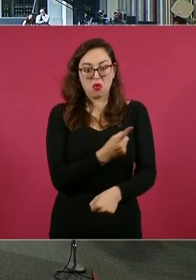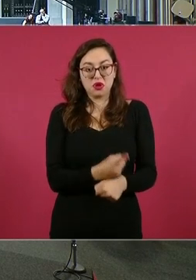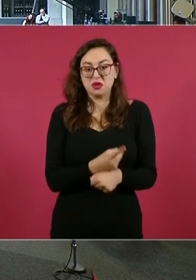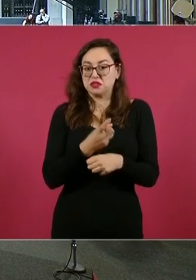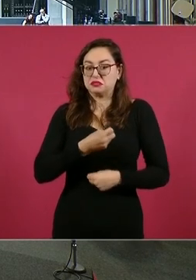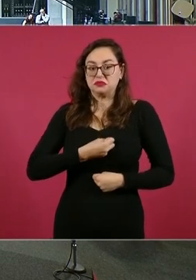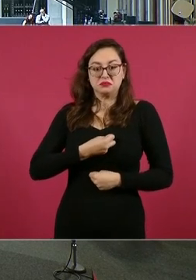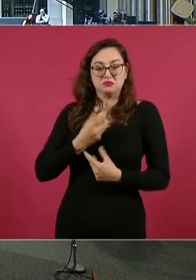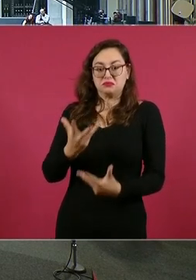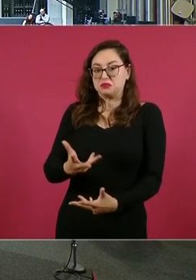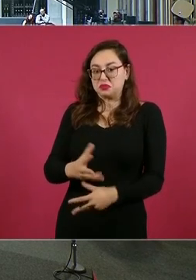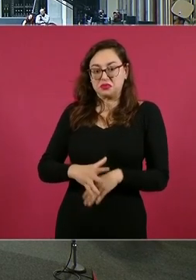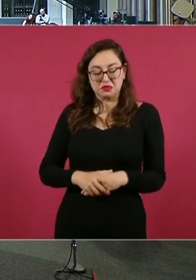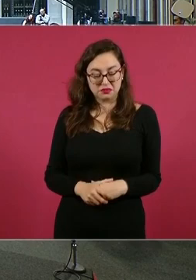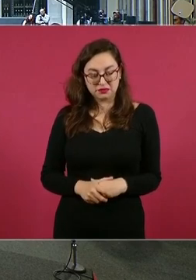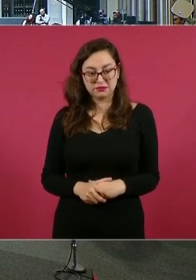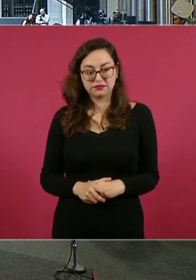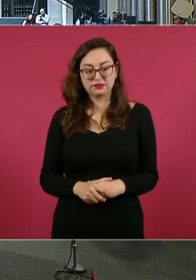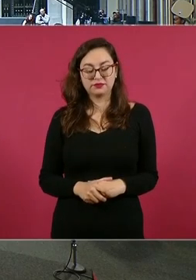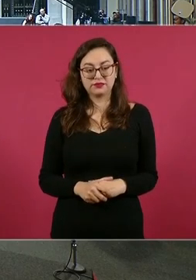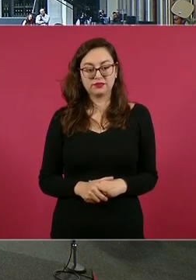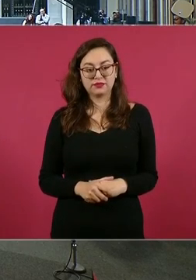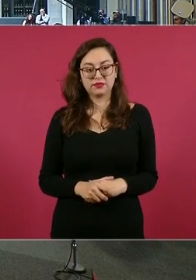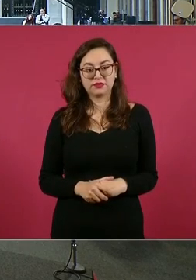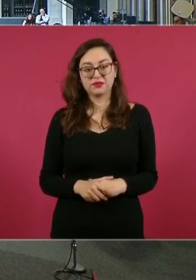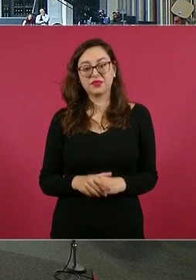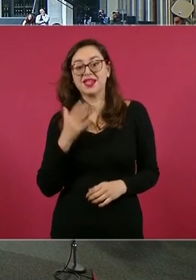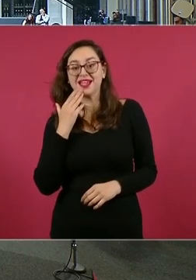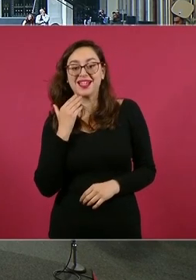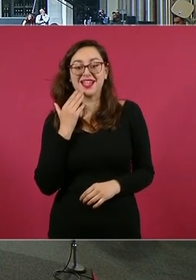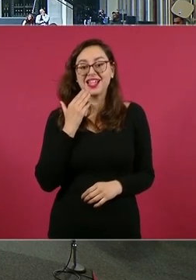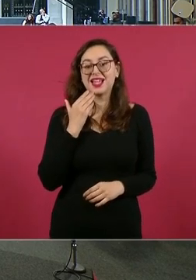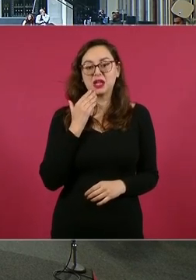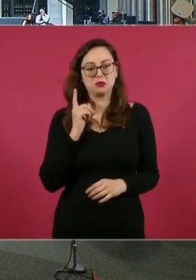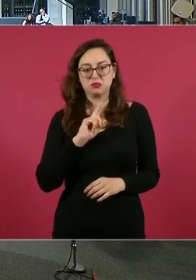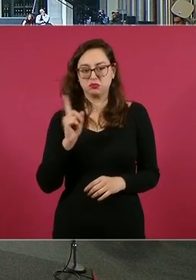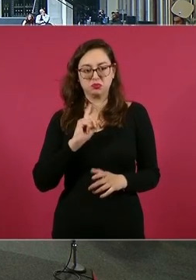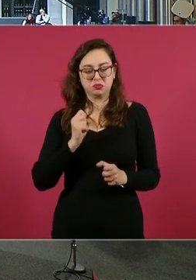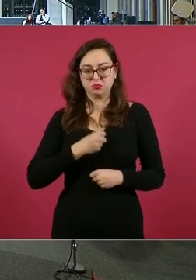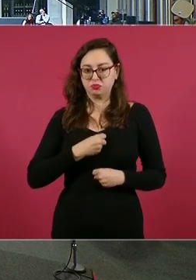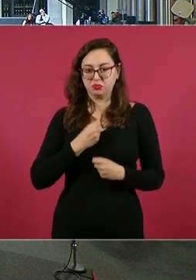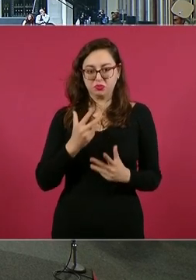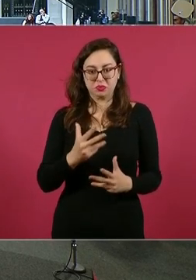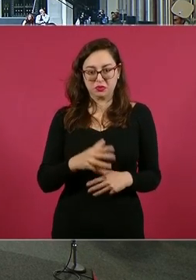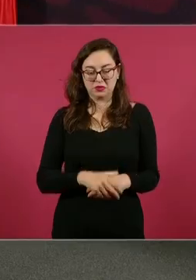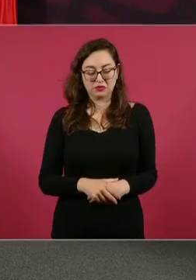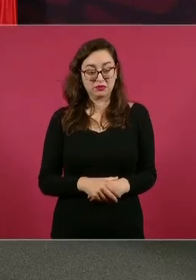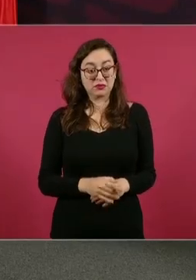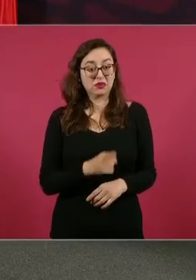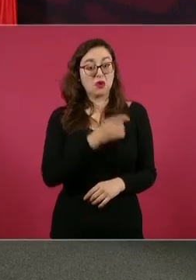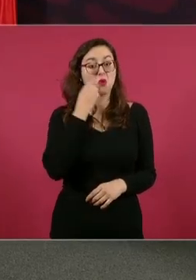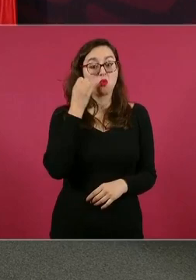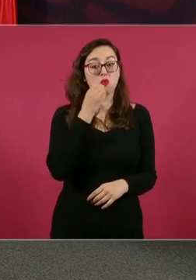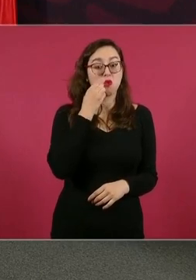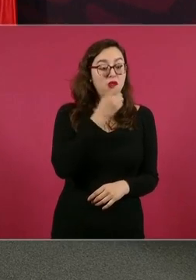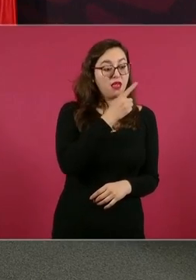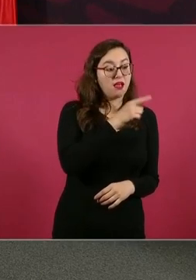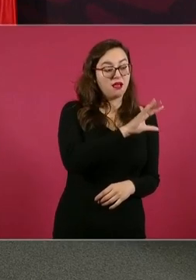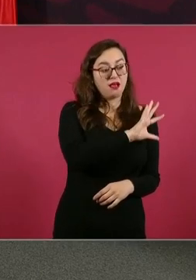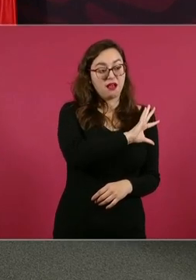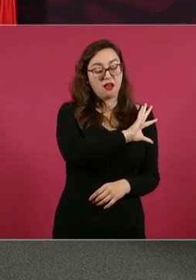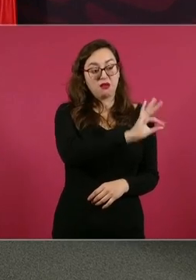esos no andan con este diplomacia no sé qué le dijeron de